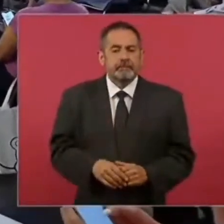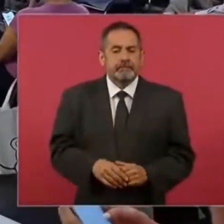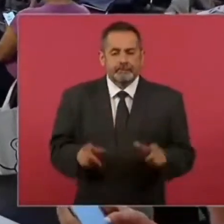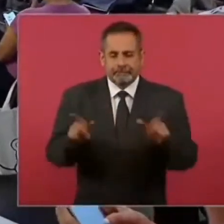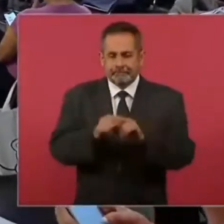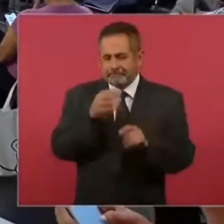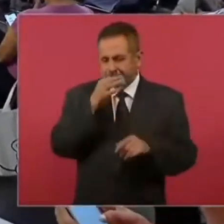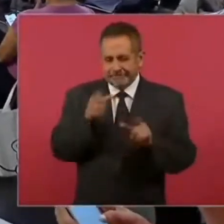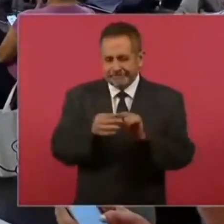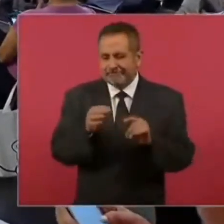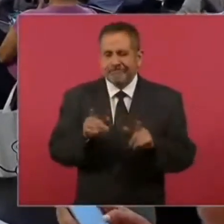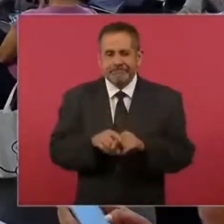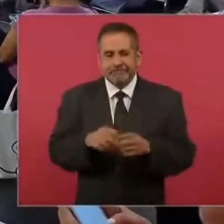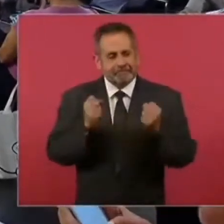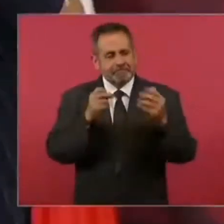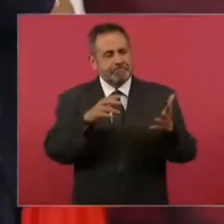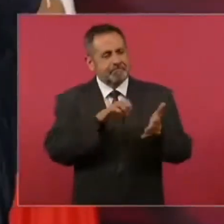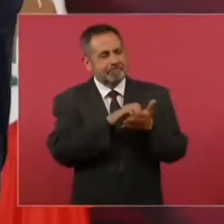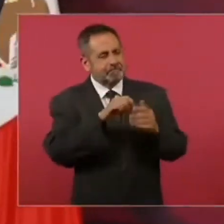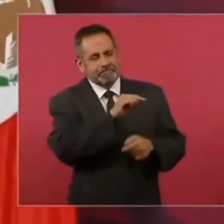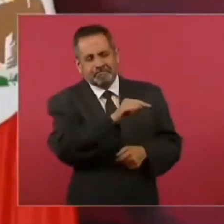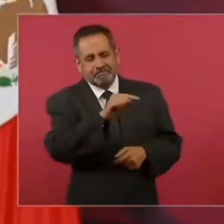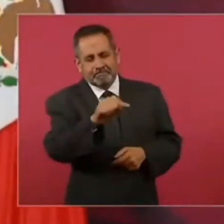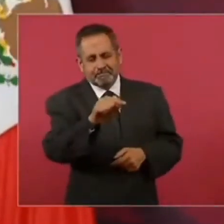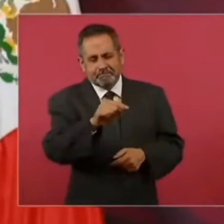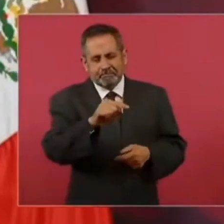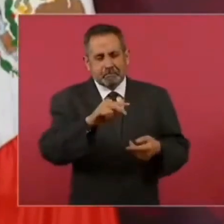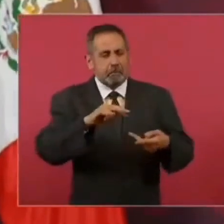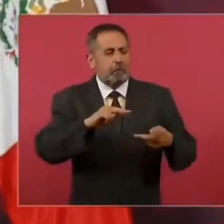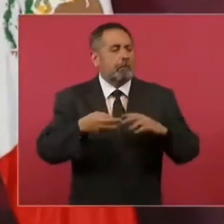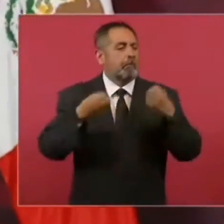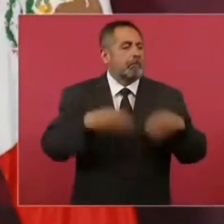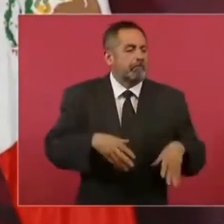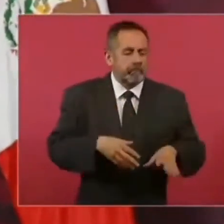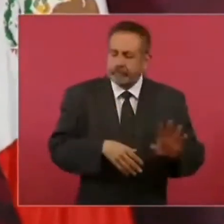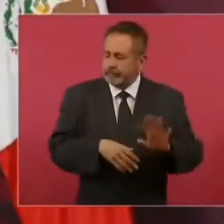no, hay muchos casos, pero